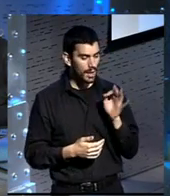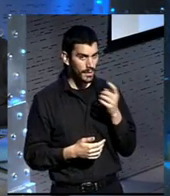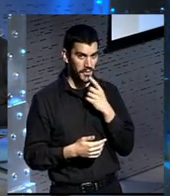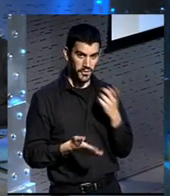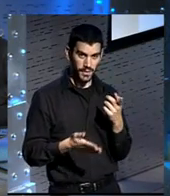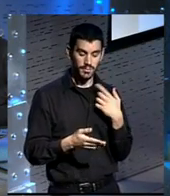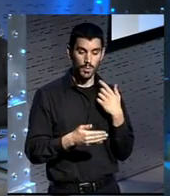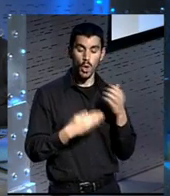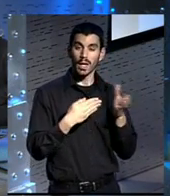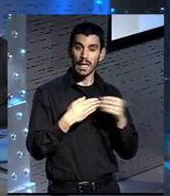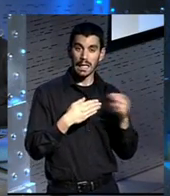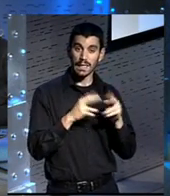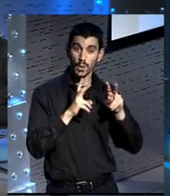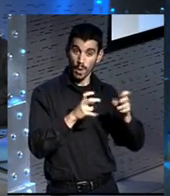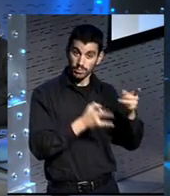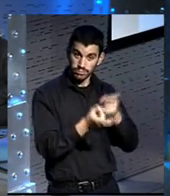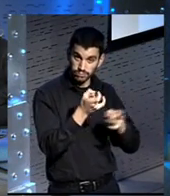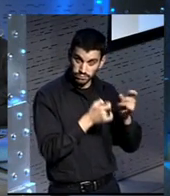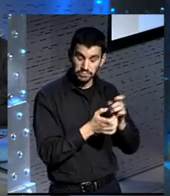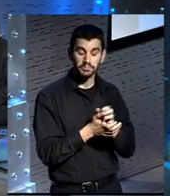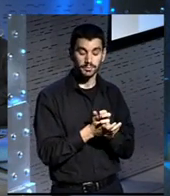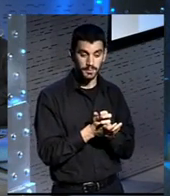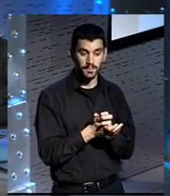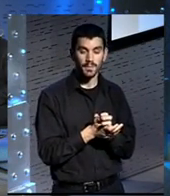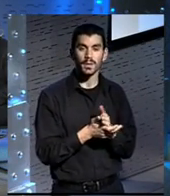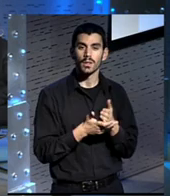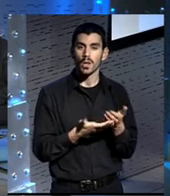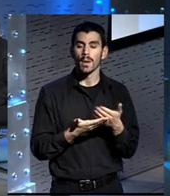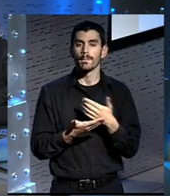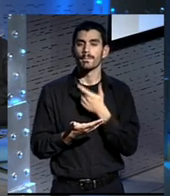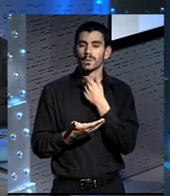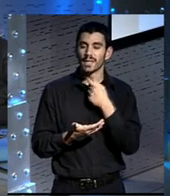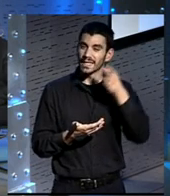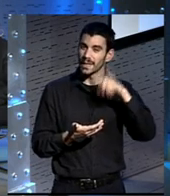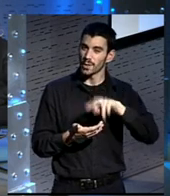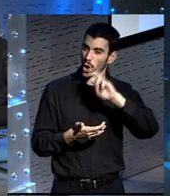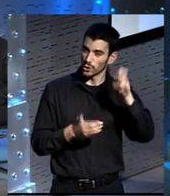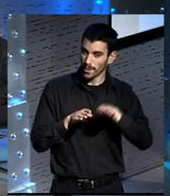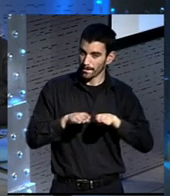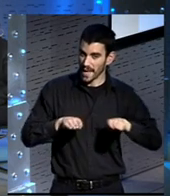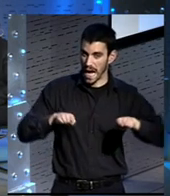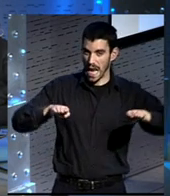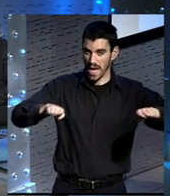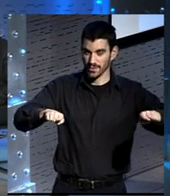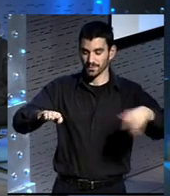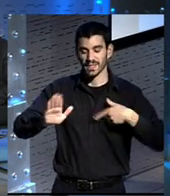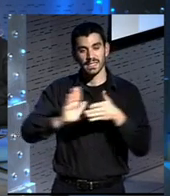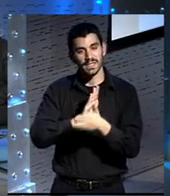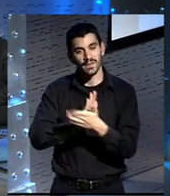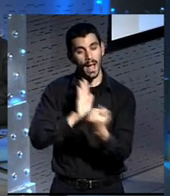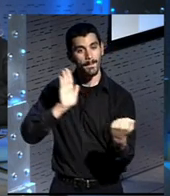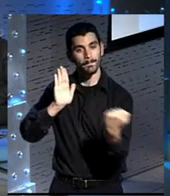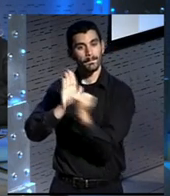través de las tecnologías. Hay algo que circula en paralelo a esto, que es la construcción de la marca a través de las